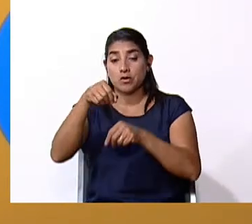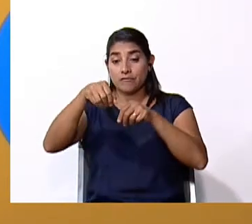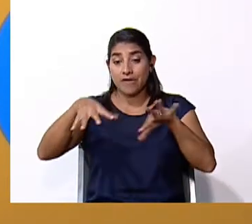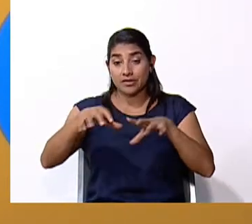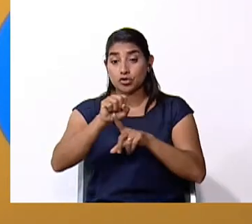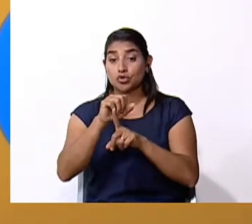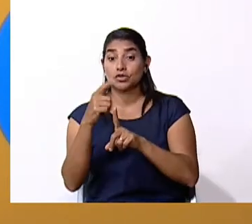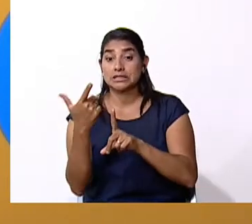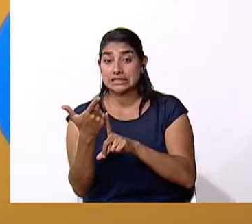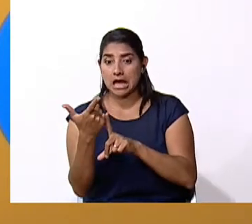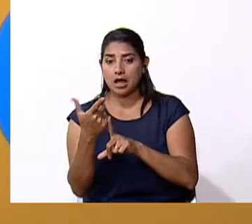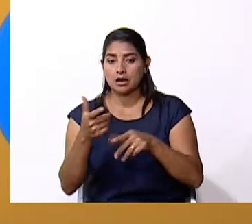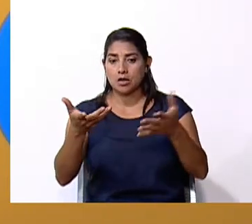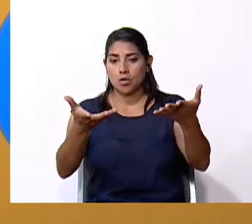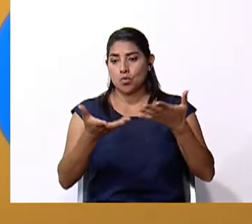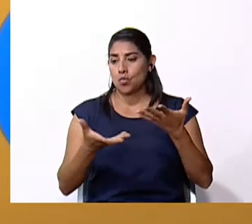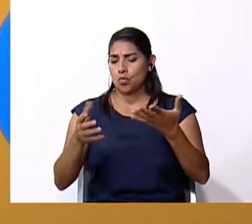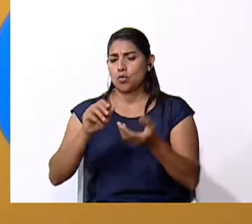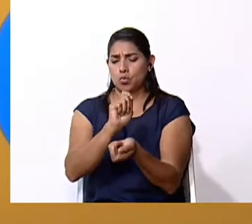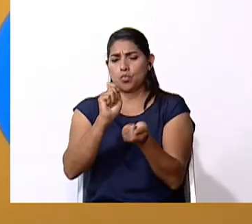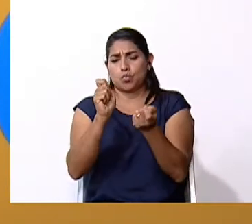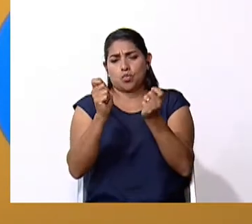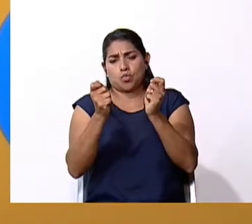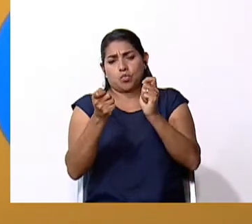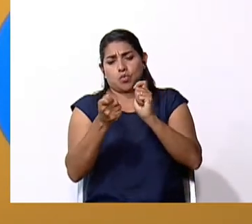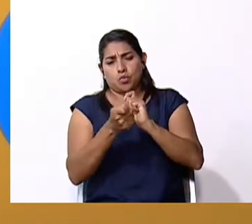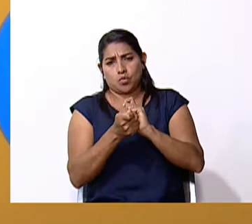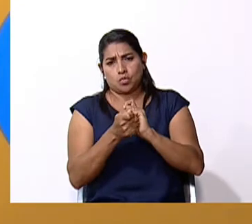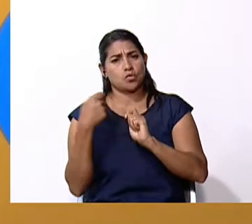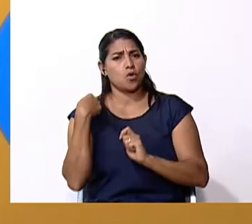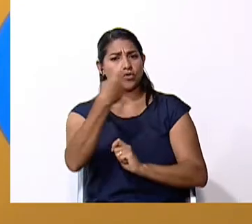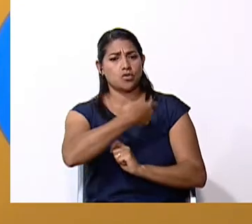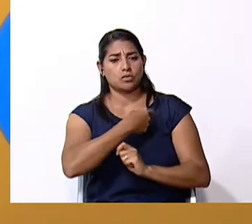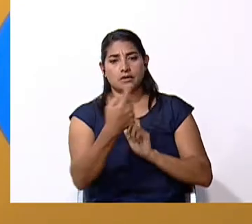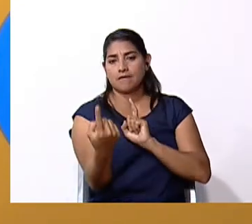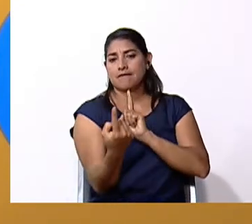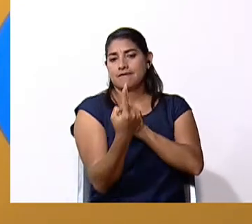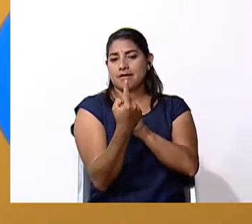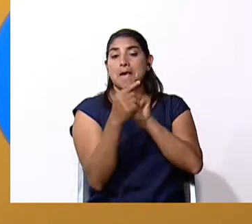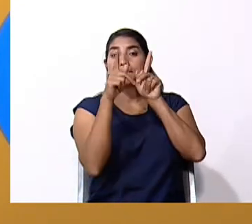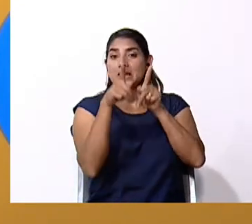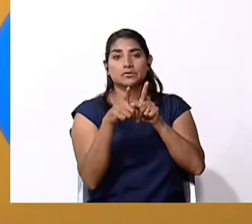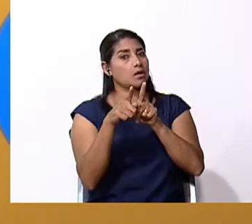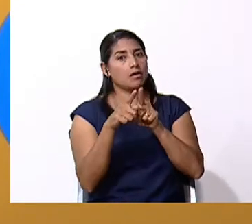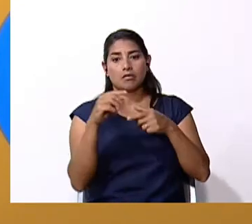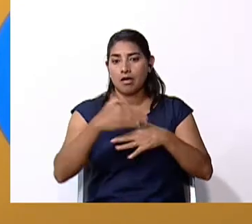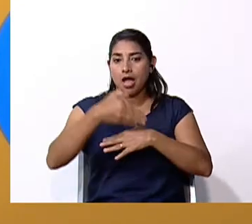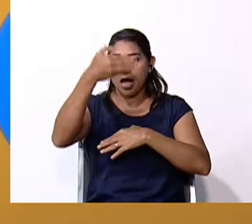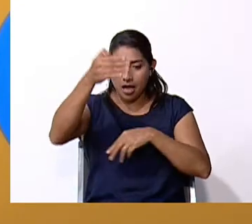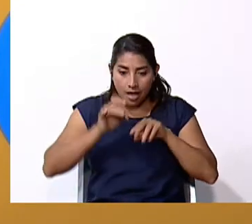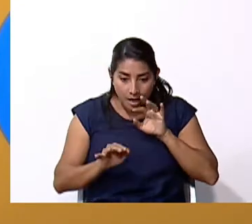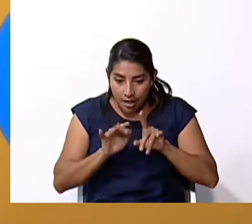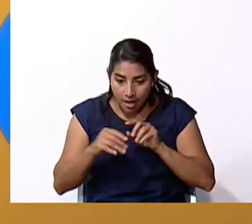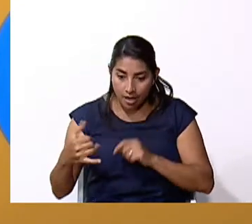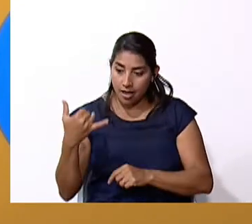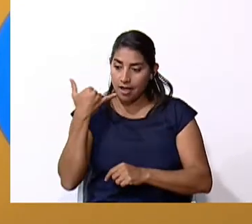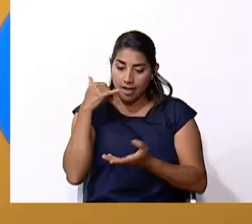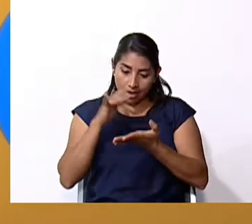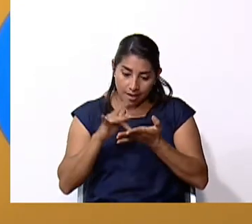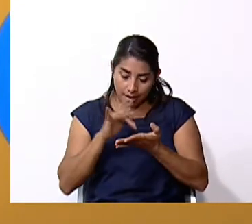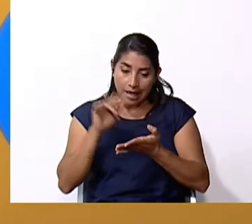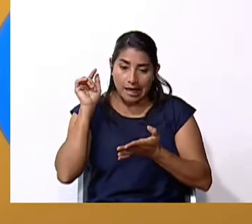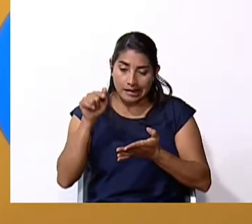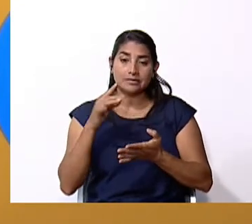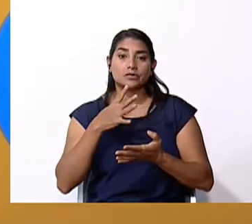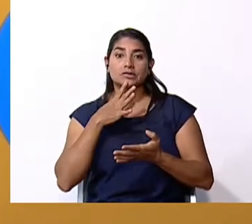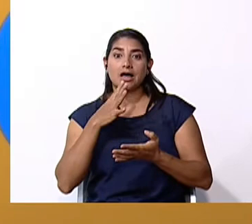sociales están sustituyendo nuestras relaciones frente a frente con las personas. Eso era lo que exponía el